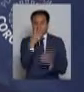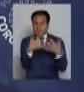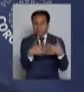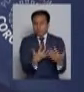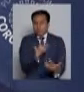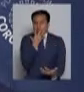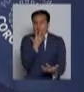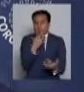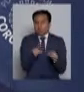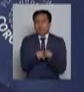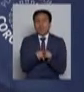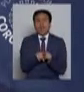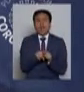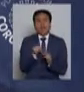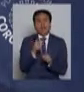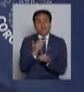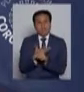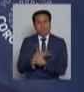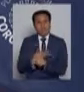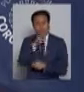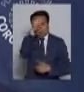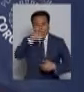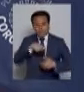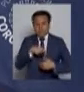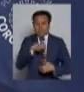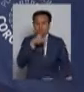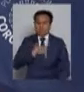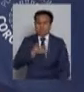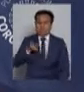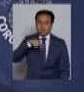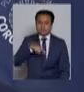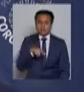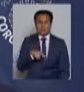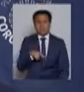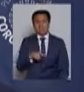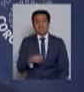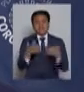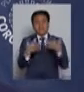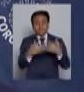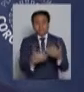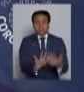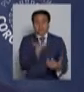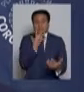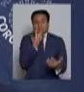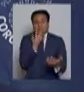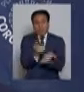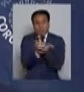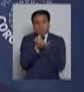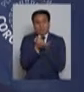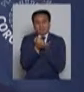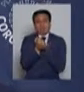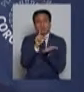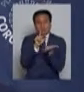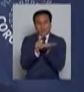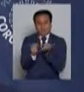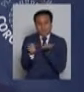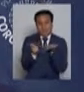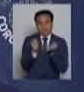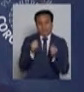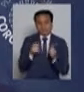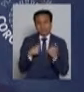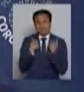la Araucanía, quiero insistir. Las respiradores van a lugares donde se pueden manejar respiradores, no